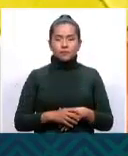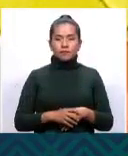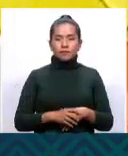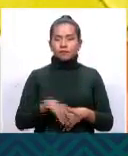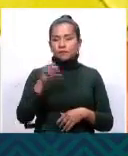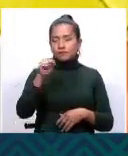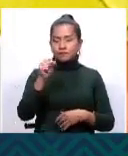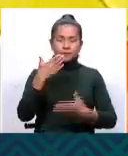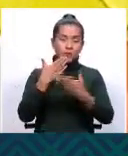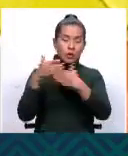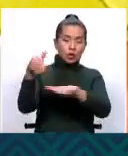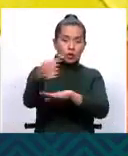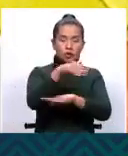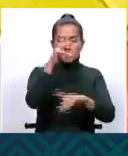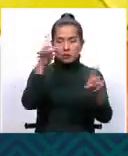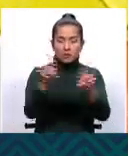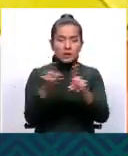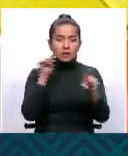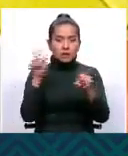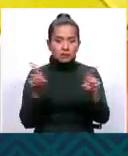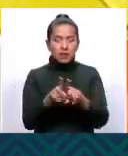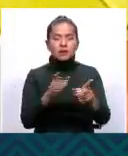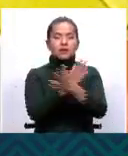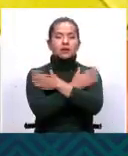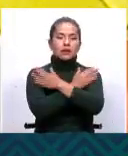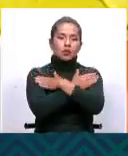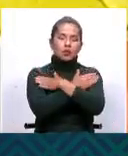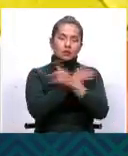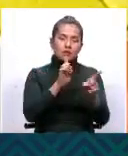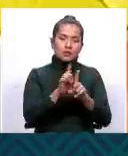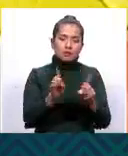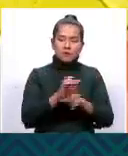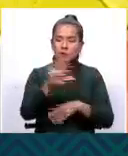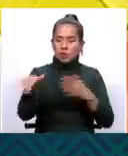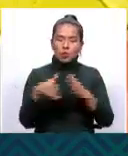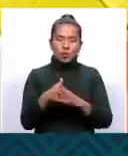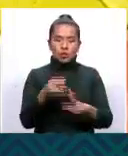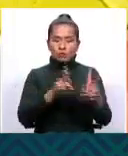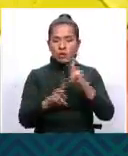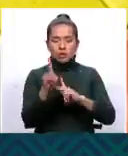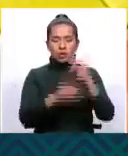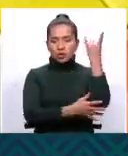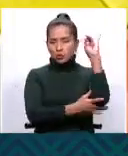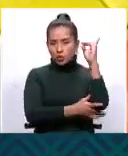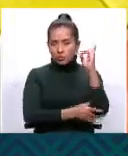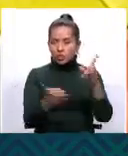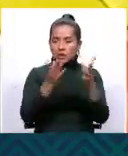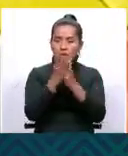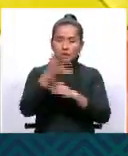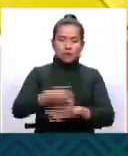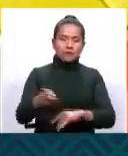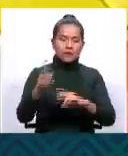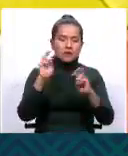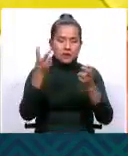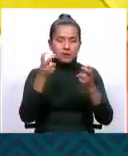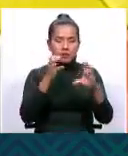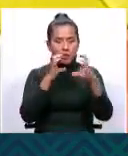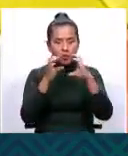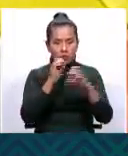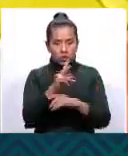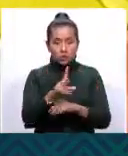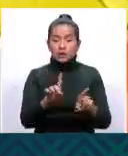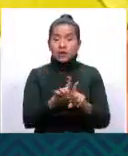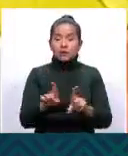Buenas noches, hermanas y hermanos. Saludar a nuestro querido pueblo de Bolivia a través de los medios de comunicación y las